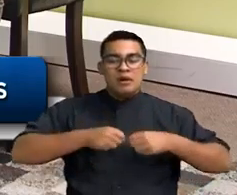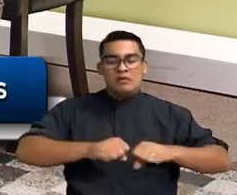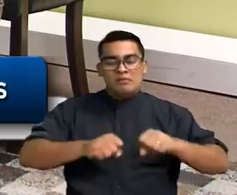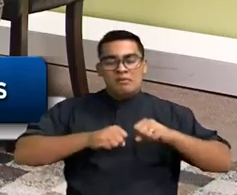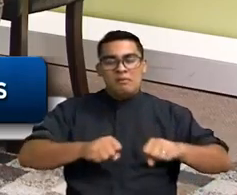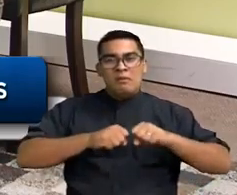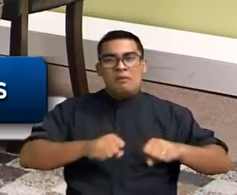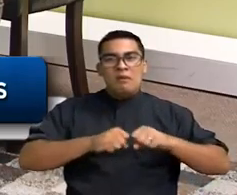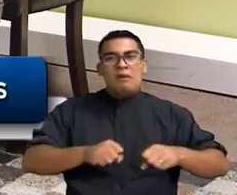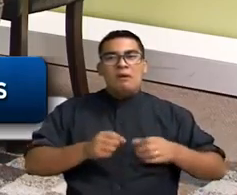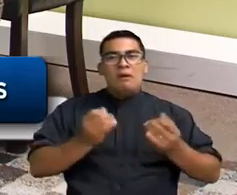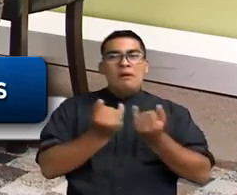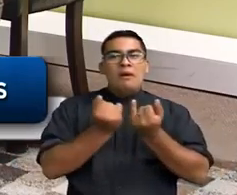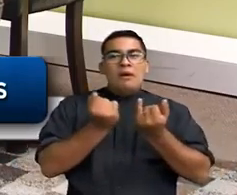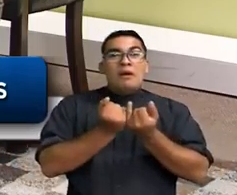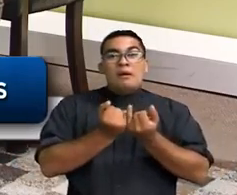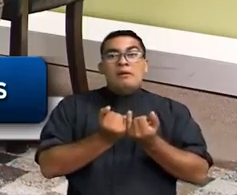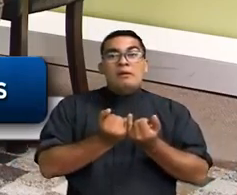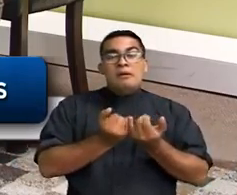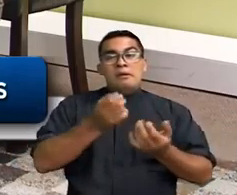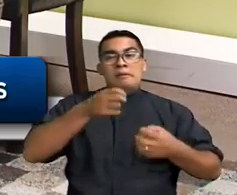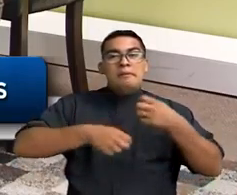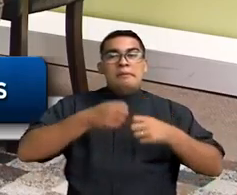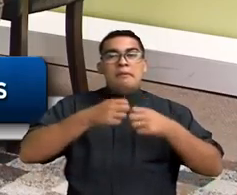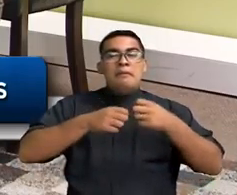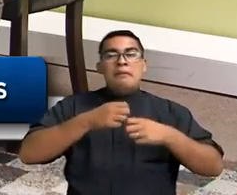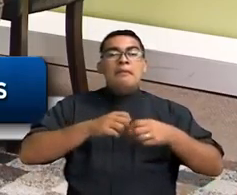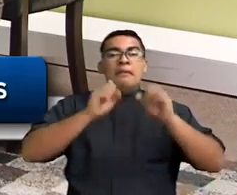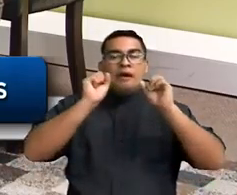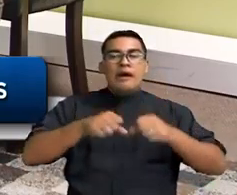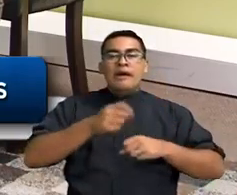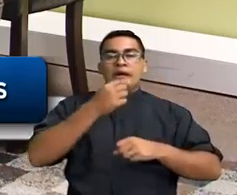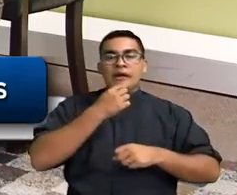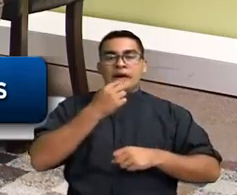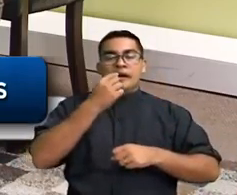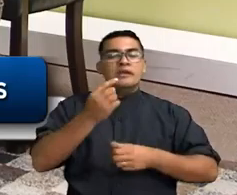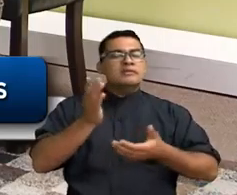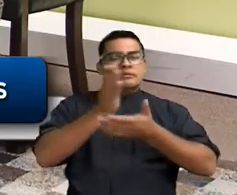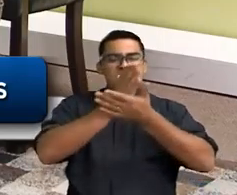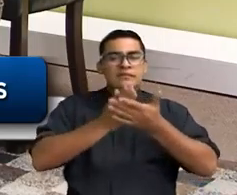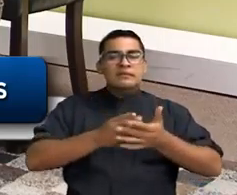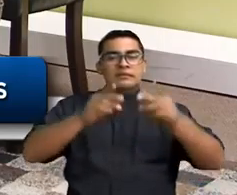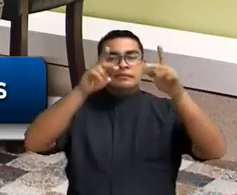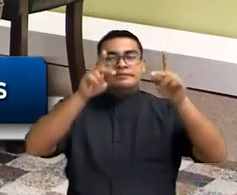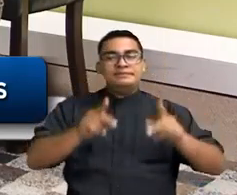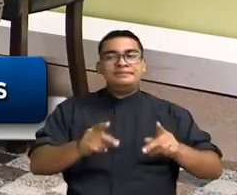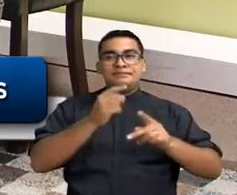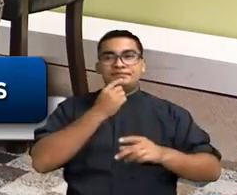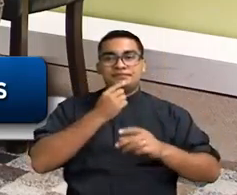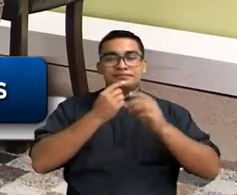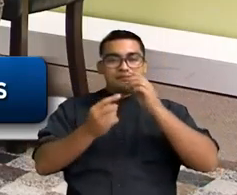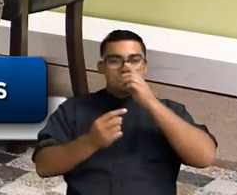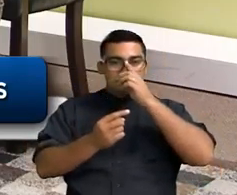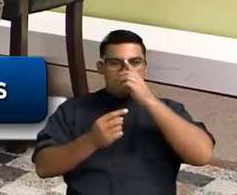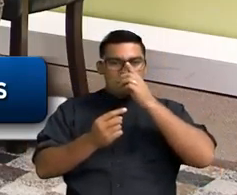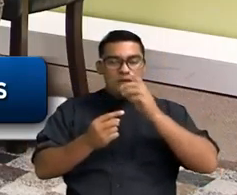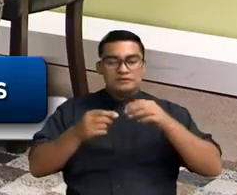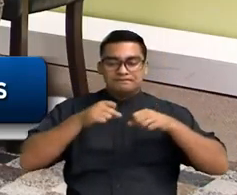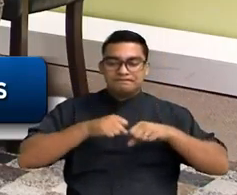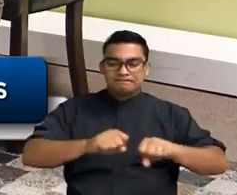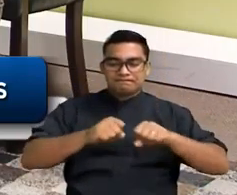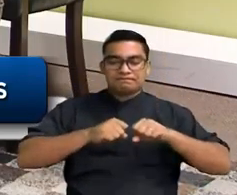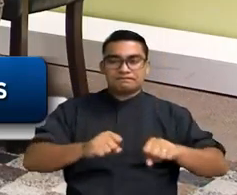mayoría, en lavandero. Entonces hay teoría que las micro repeticiones son